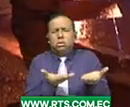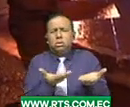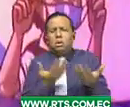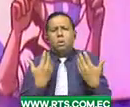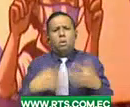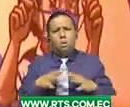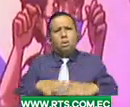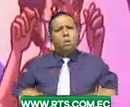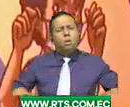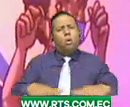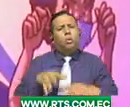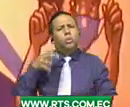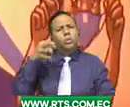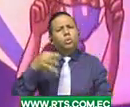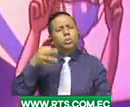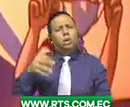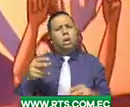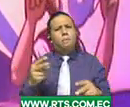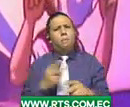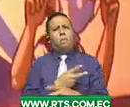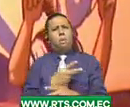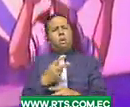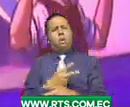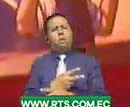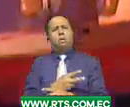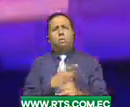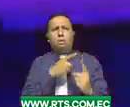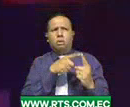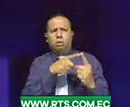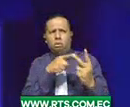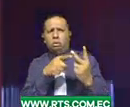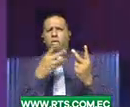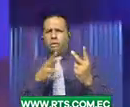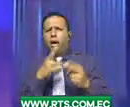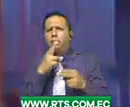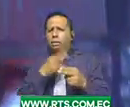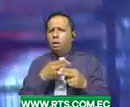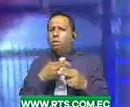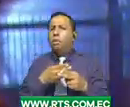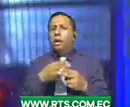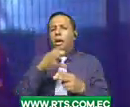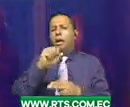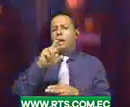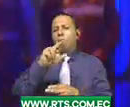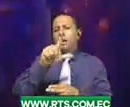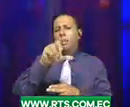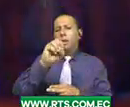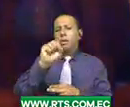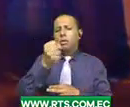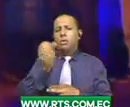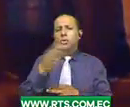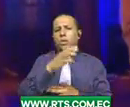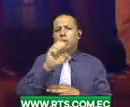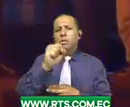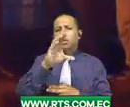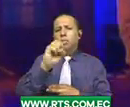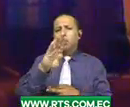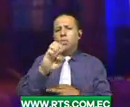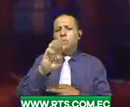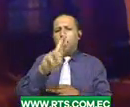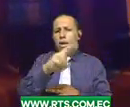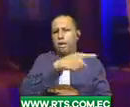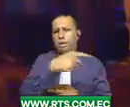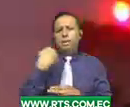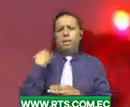cantón ferroviario. Ambas víctimas ya fueron identificadas. Se trata de Carlos Alberto Escobar Macías, de 33 años de